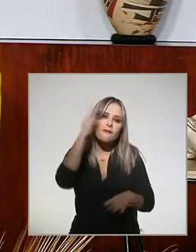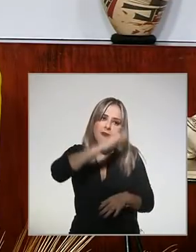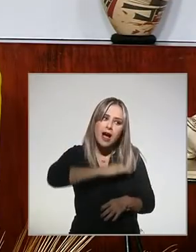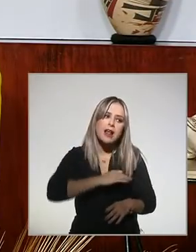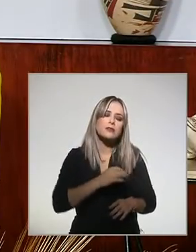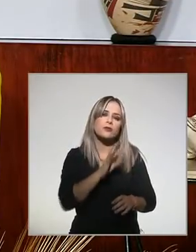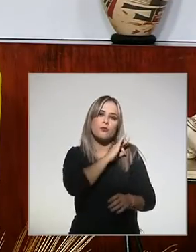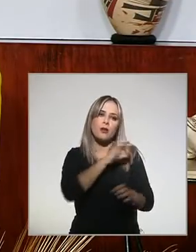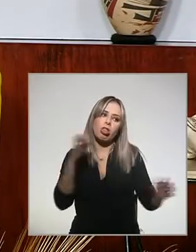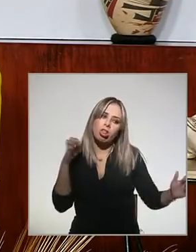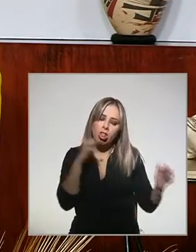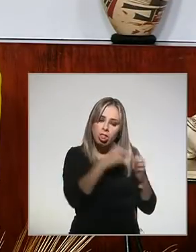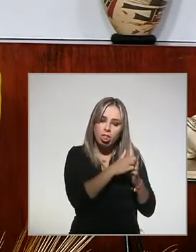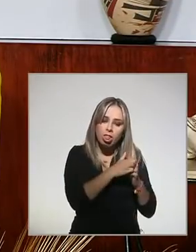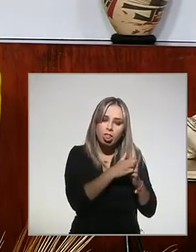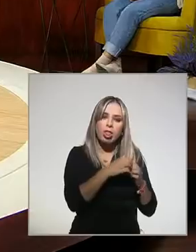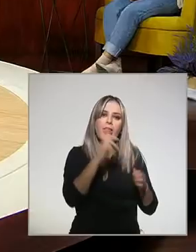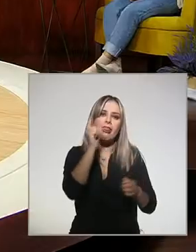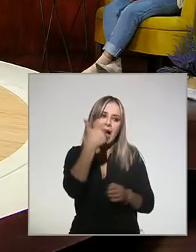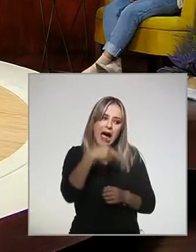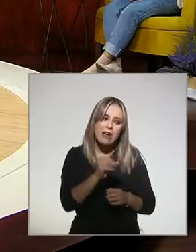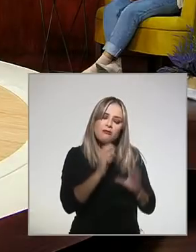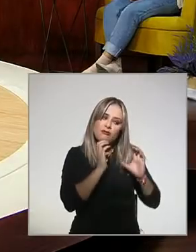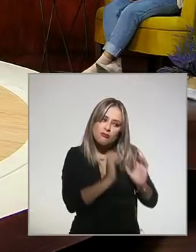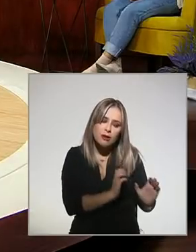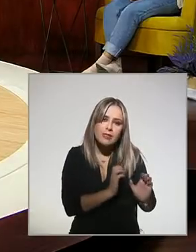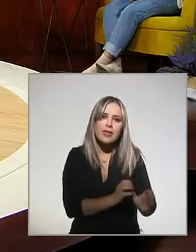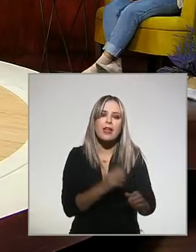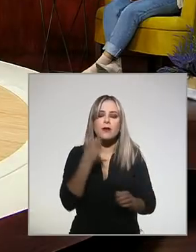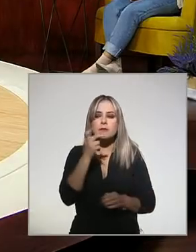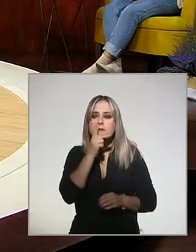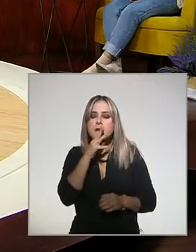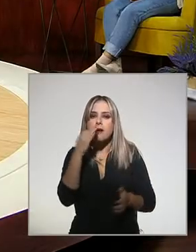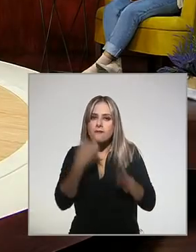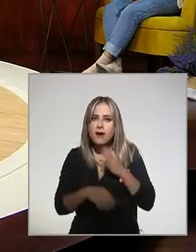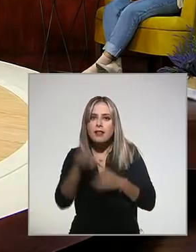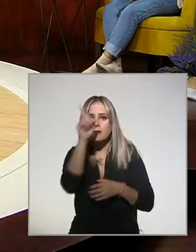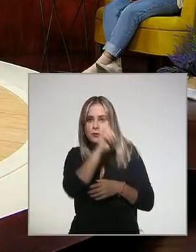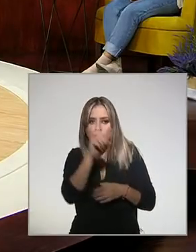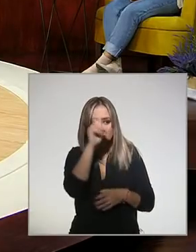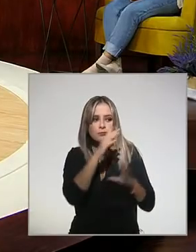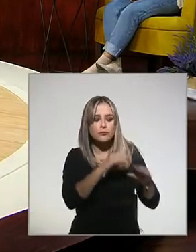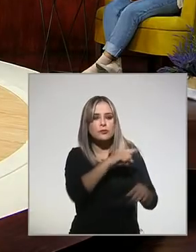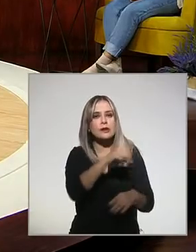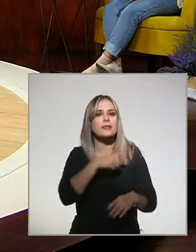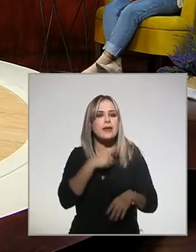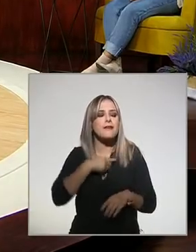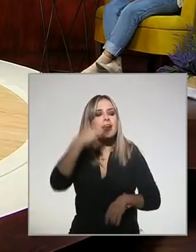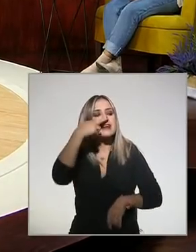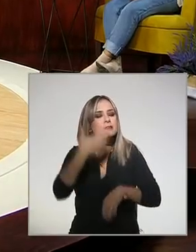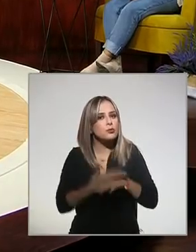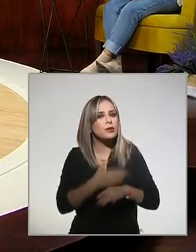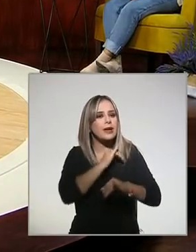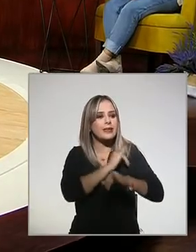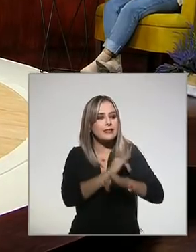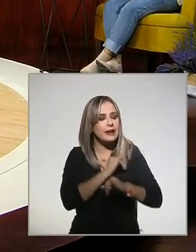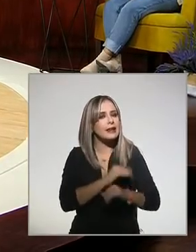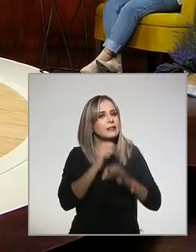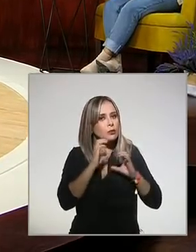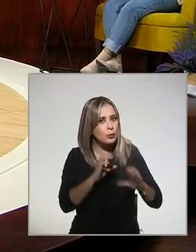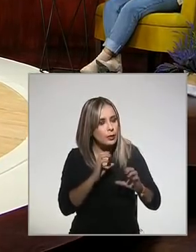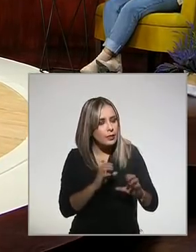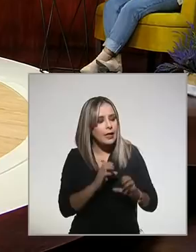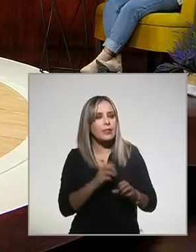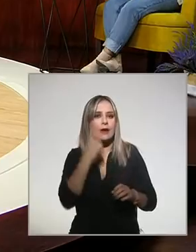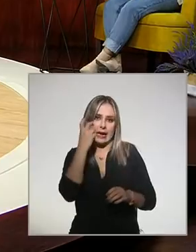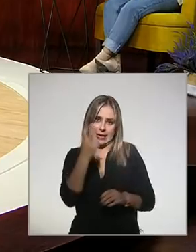puede tratar de hacerles daño? ¿Cómo ayudarles a tener este consumo responsable de la información que pueden encontrar en la red?